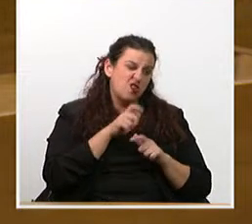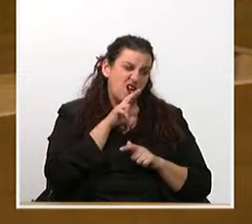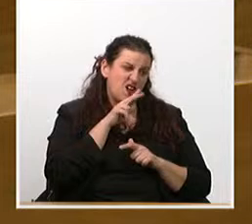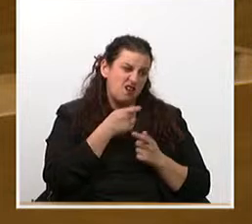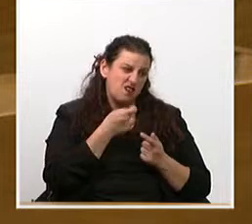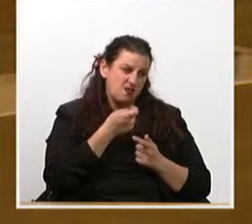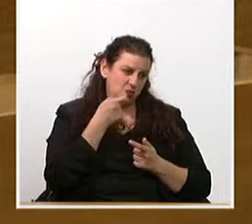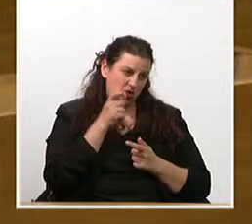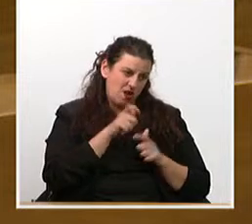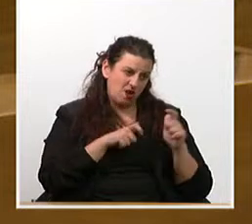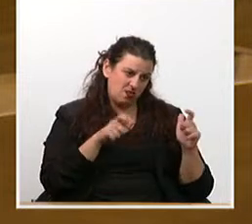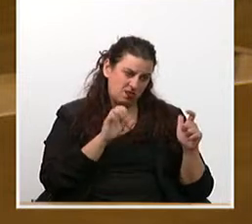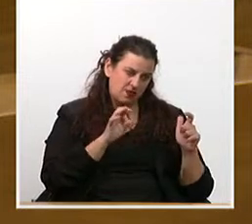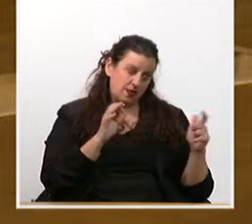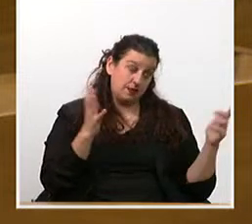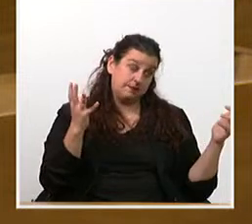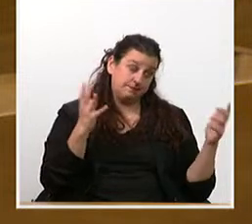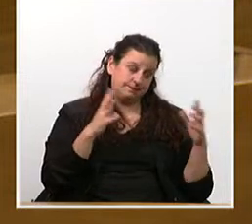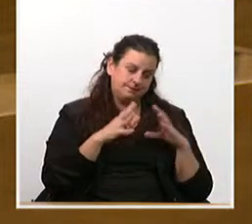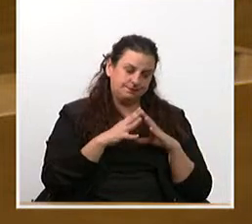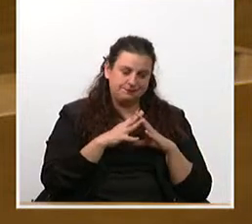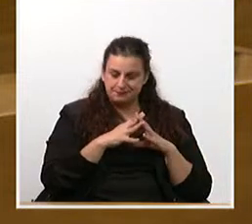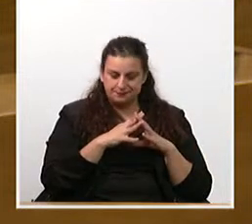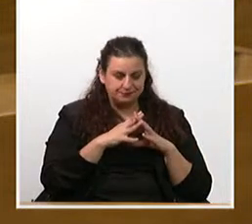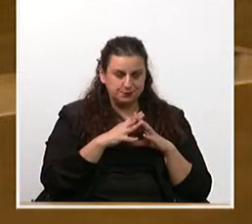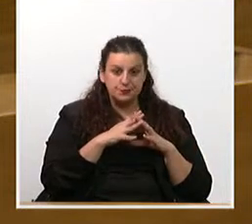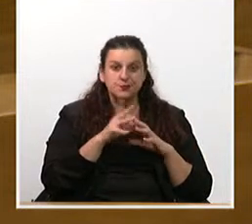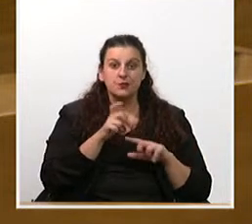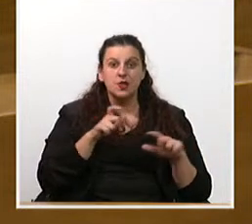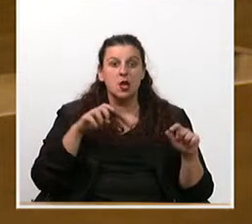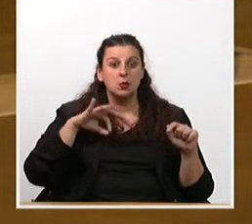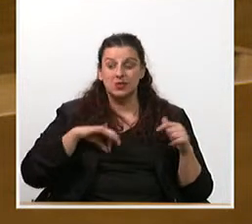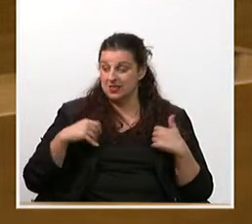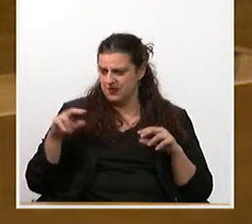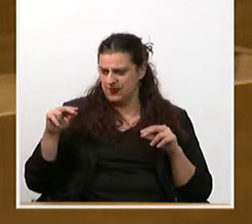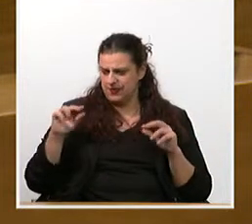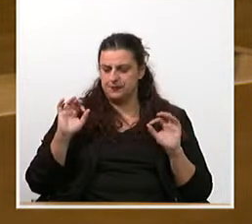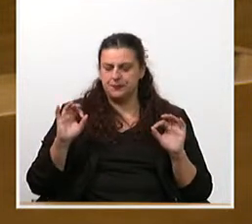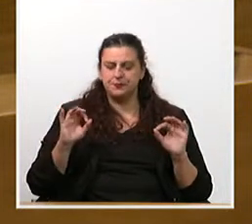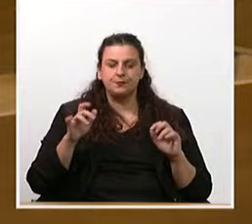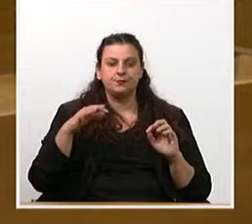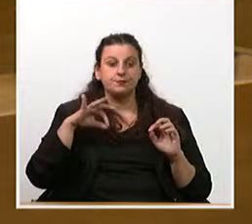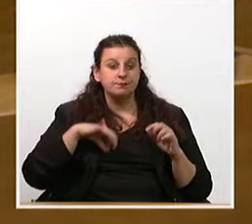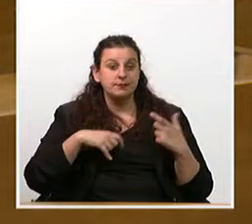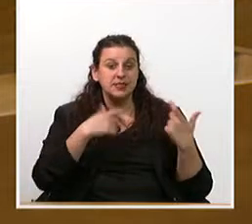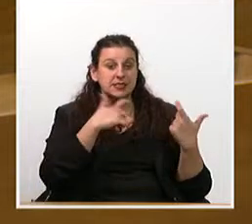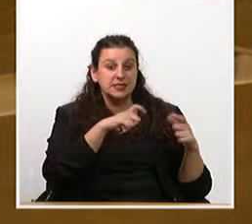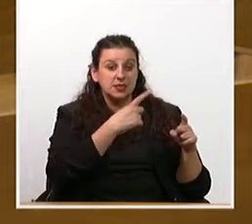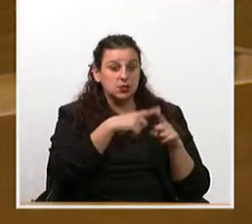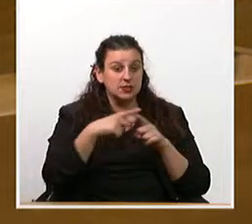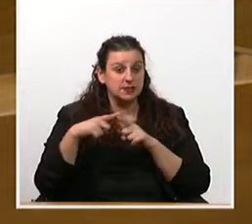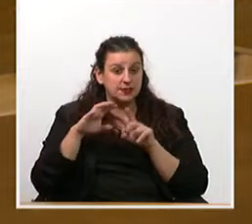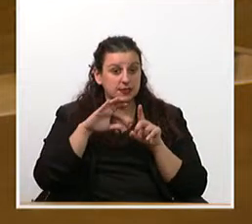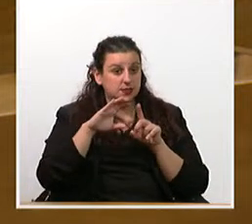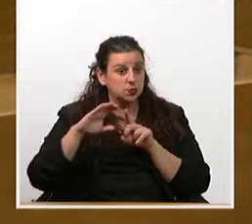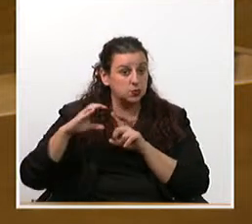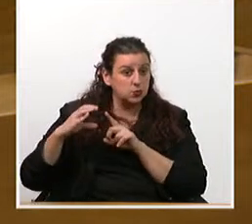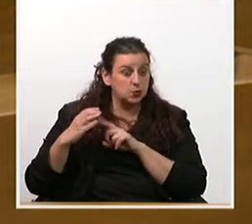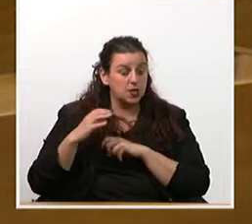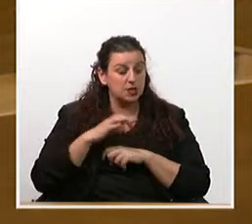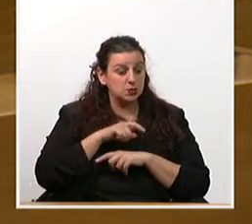señor cons m profesionals y acab profesional de difer sector cultural